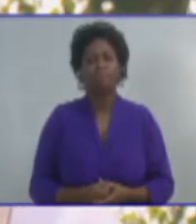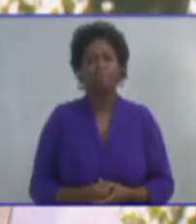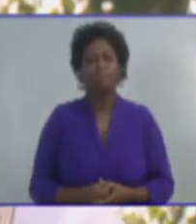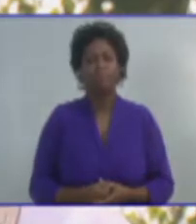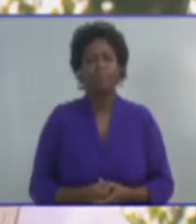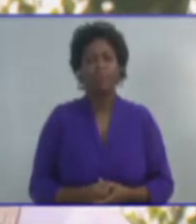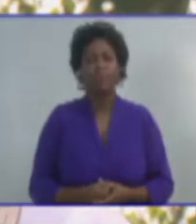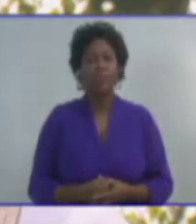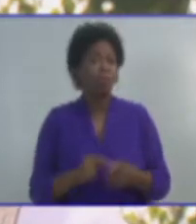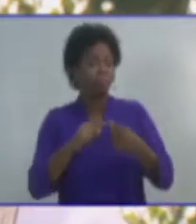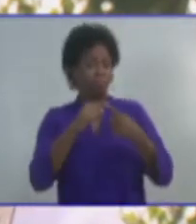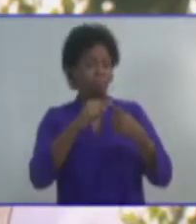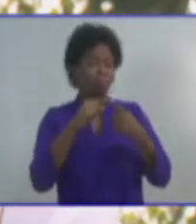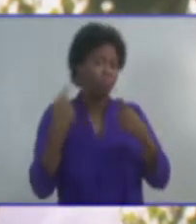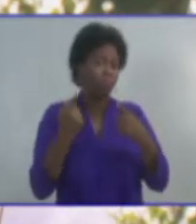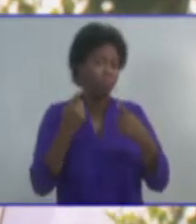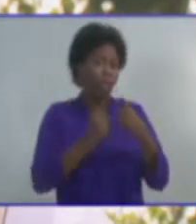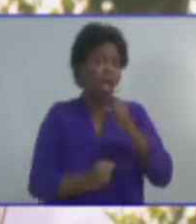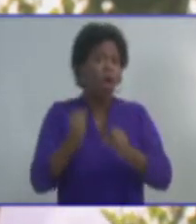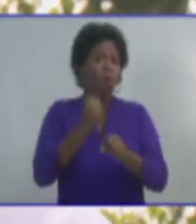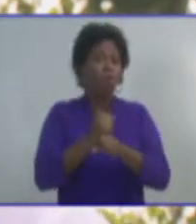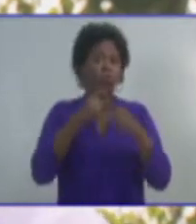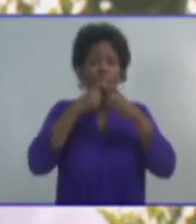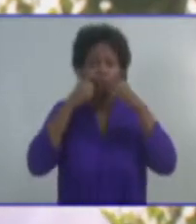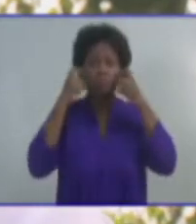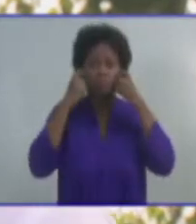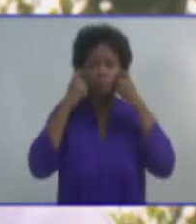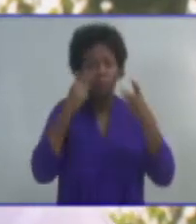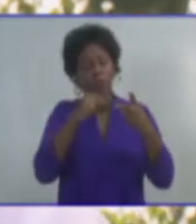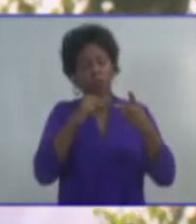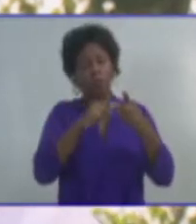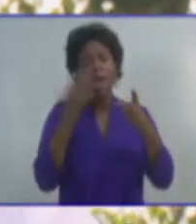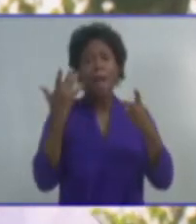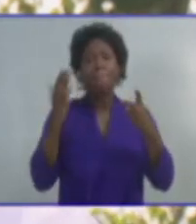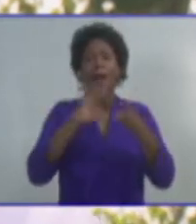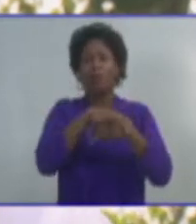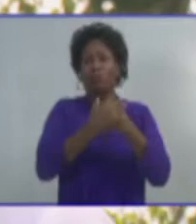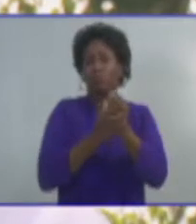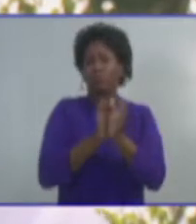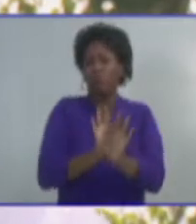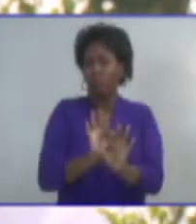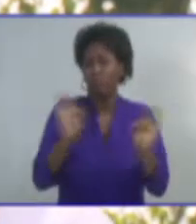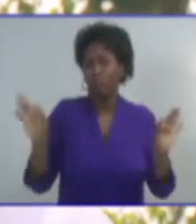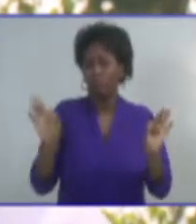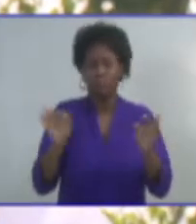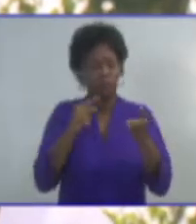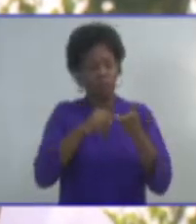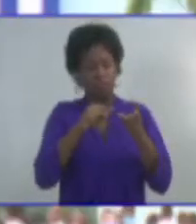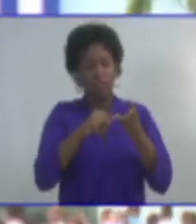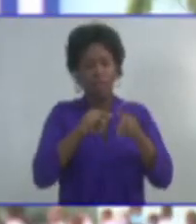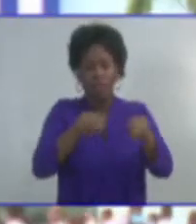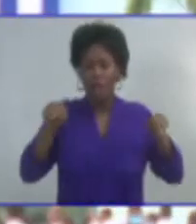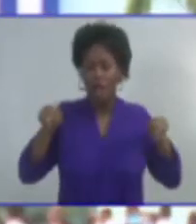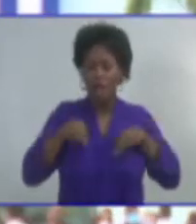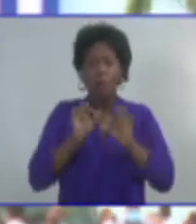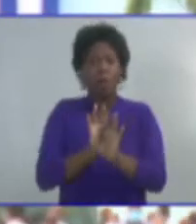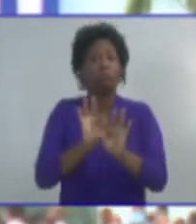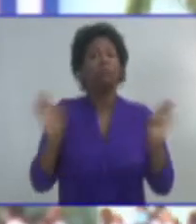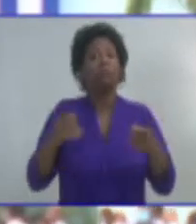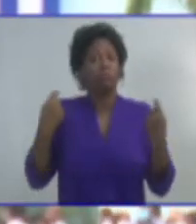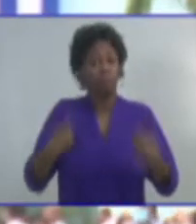usar el nasobuco perfectamente, tener el mantenimiento de las manos limpias, sanitizar las aulas. En cada uno